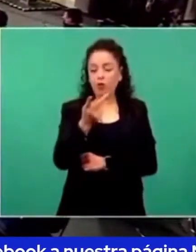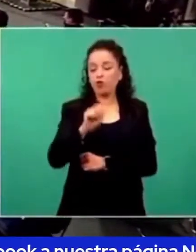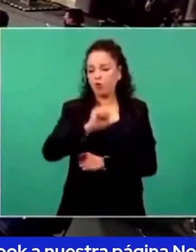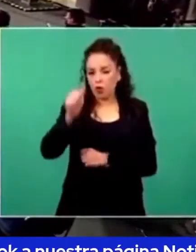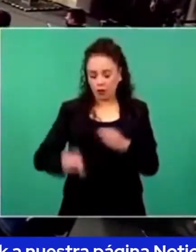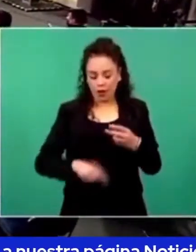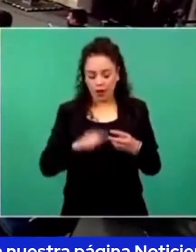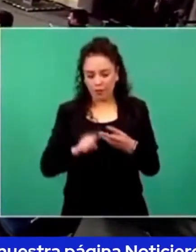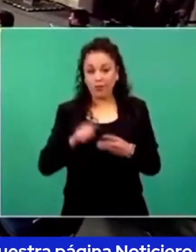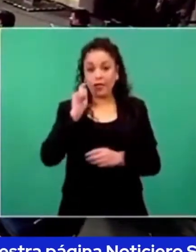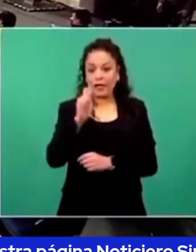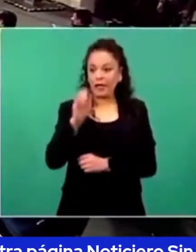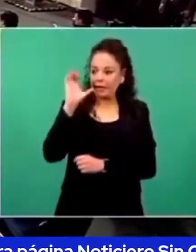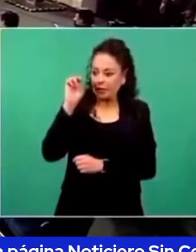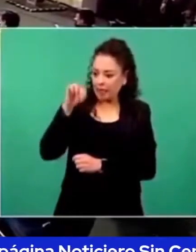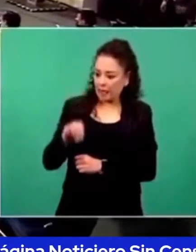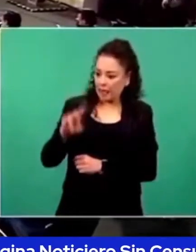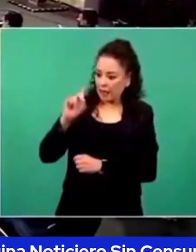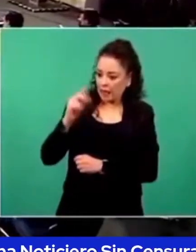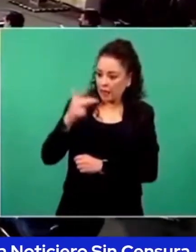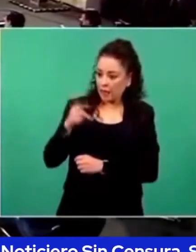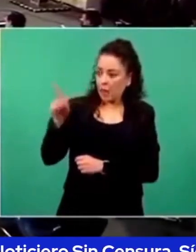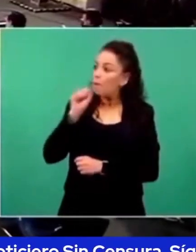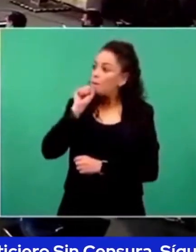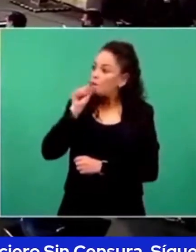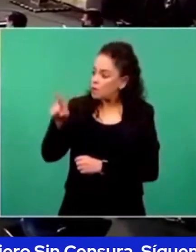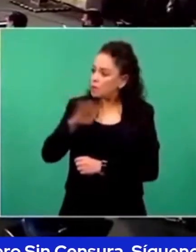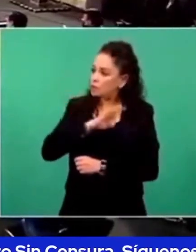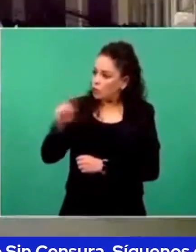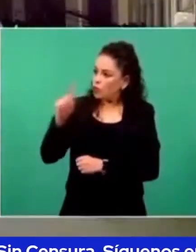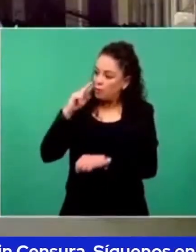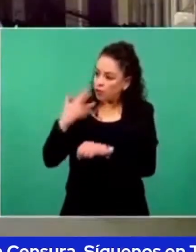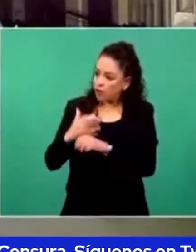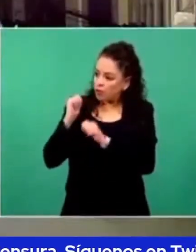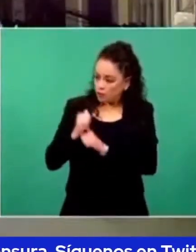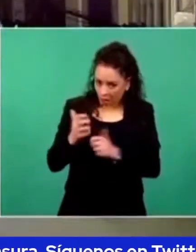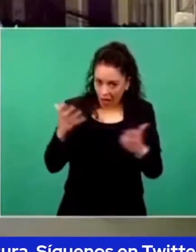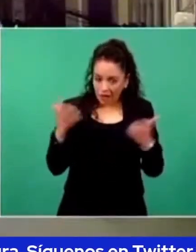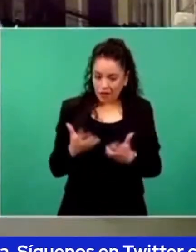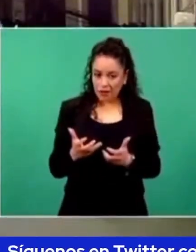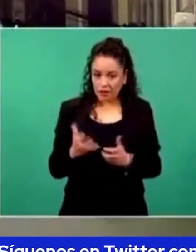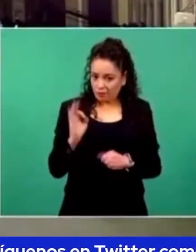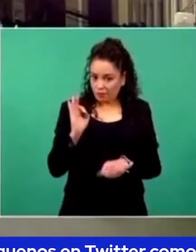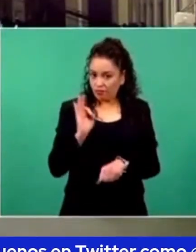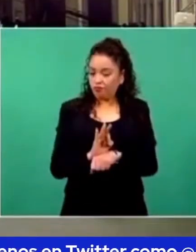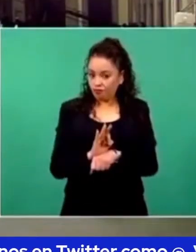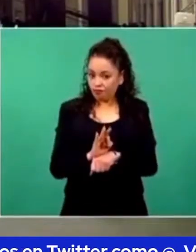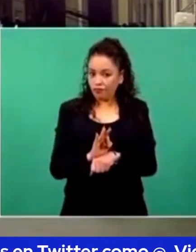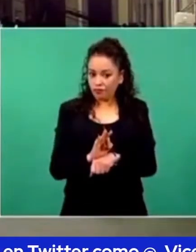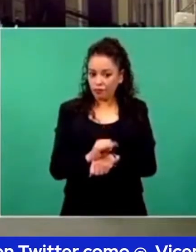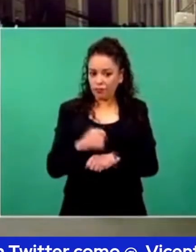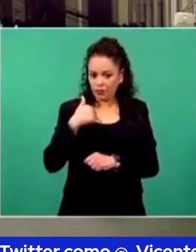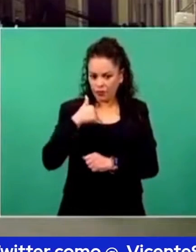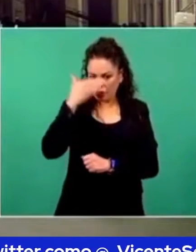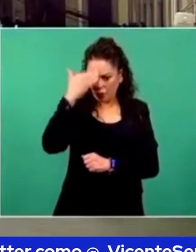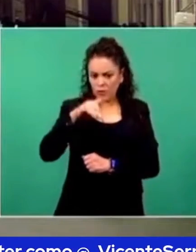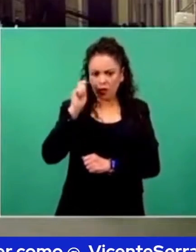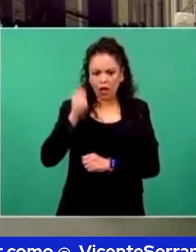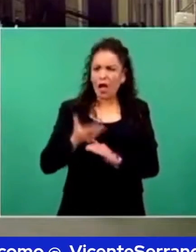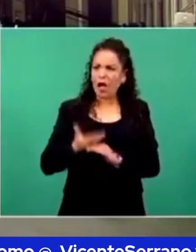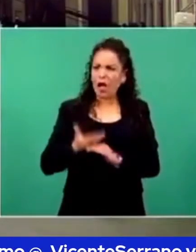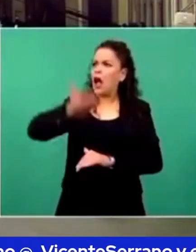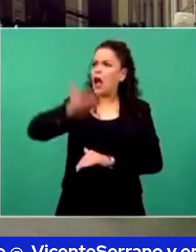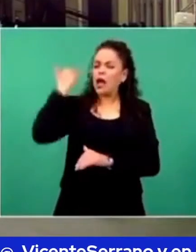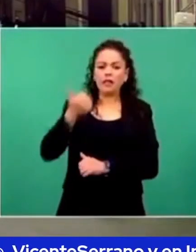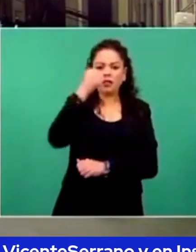la CNDH también tiene la facultad para poder, dicen también, estoy enterado que hace 6 años hicieron